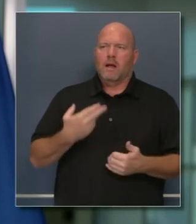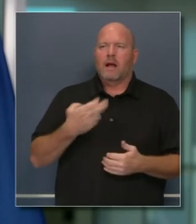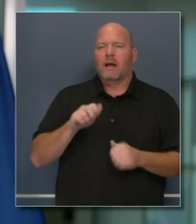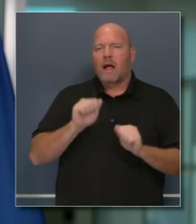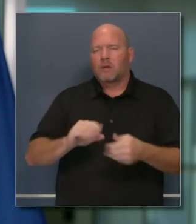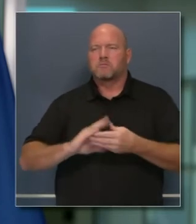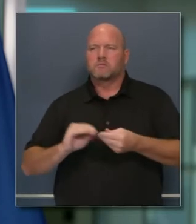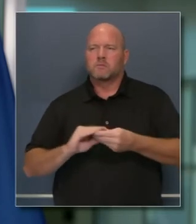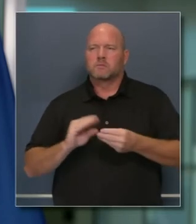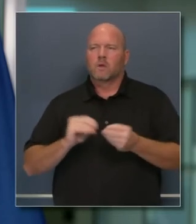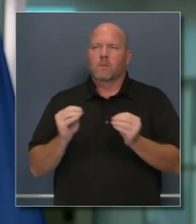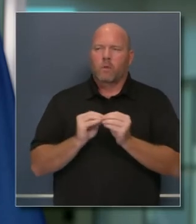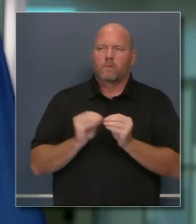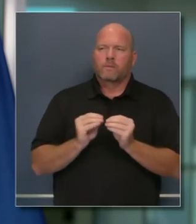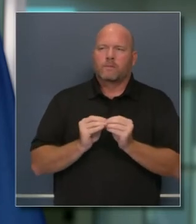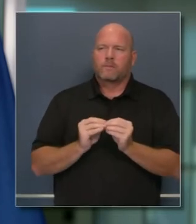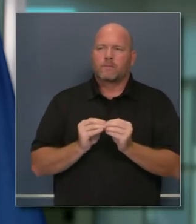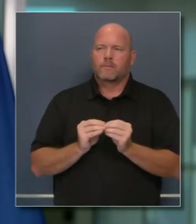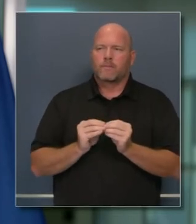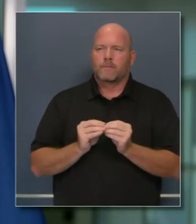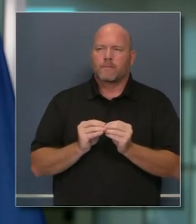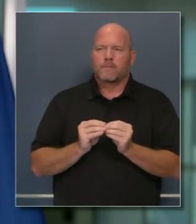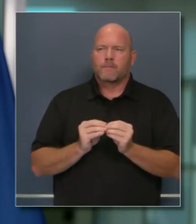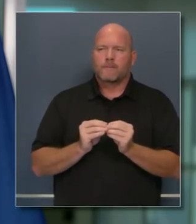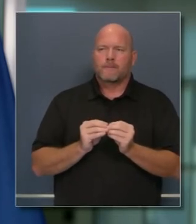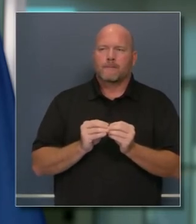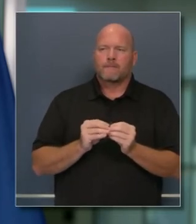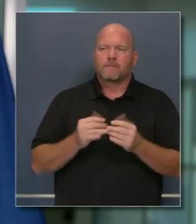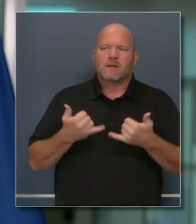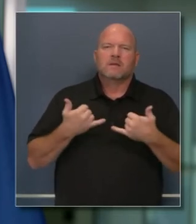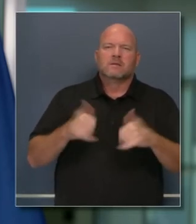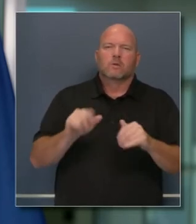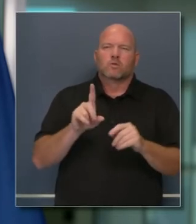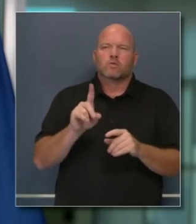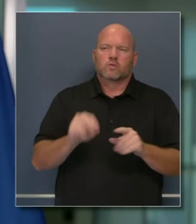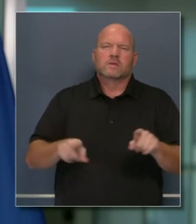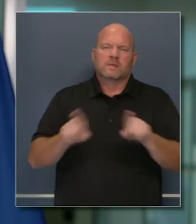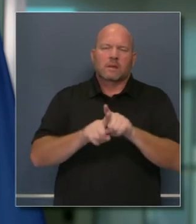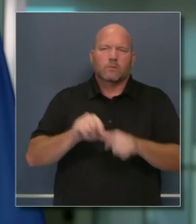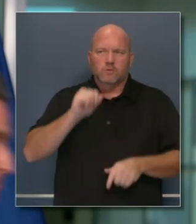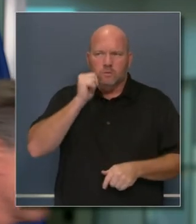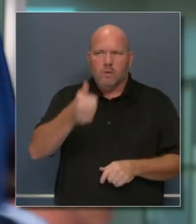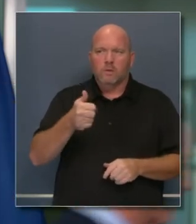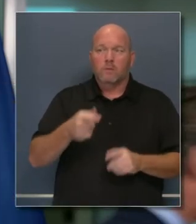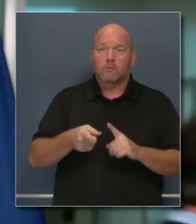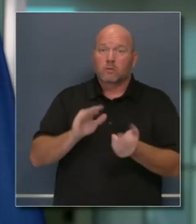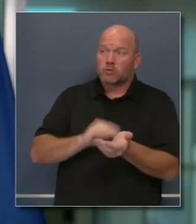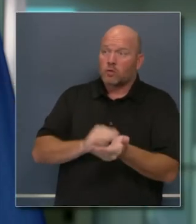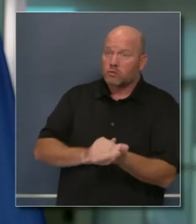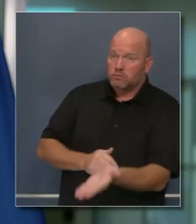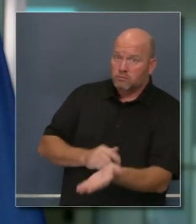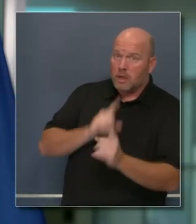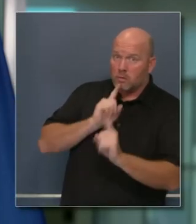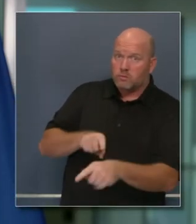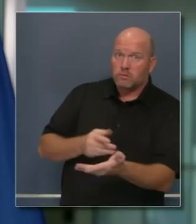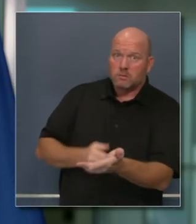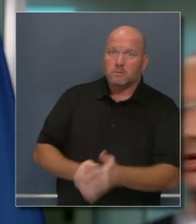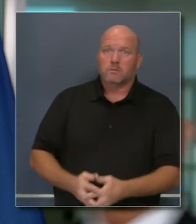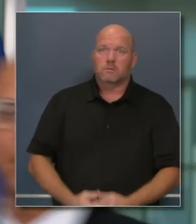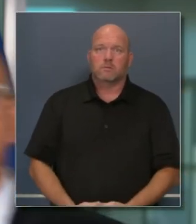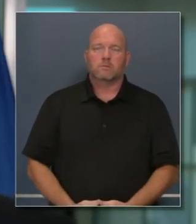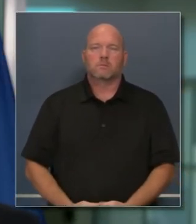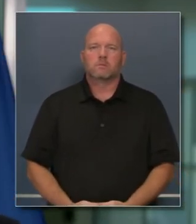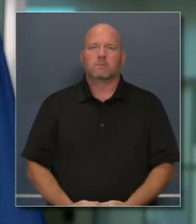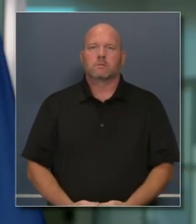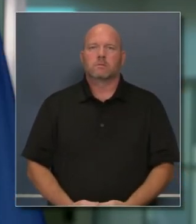la pregunta. Ya que está aquí el doctor Galli, puede hablarle más en detalle sobre esto y mañana, claro, también lo mencionará en sus